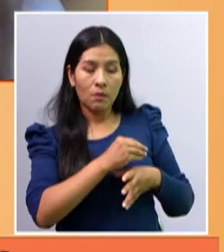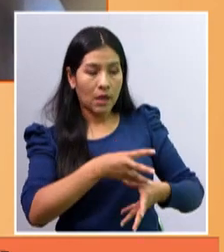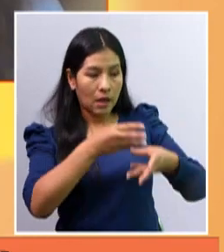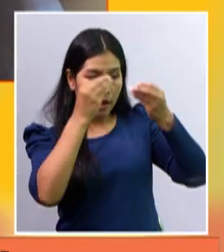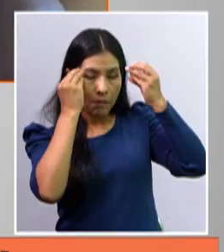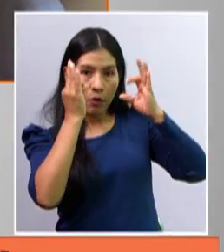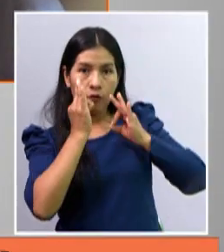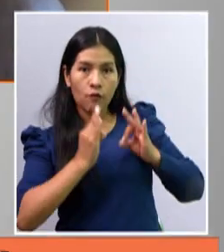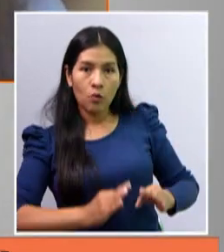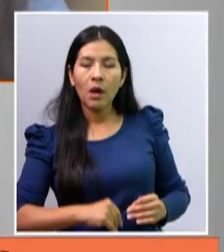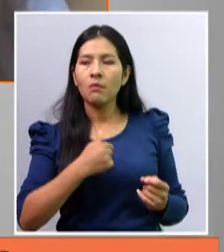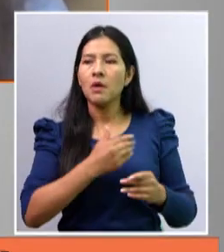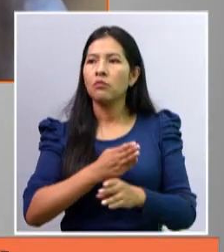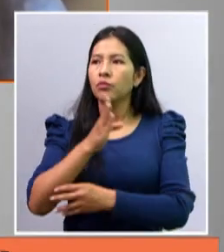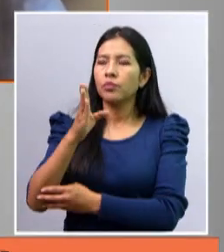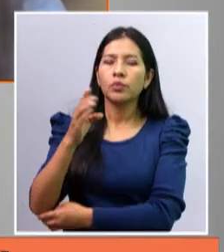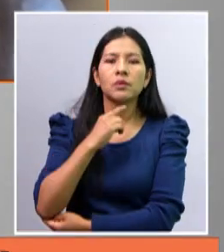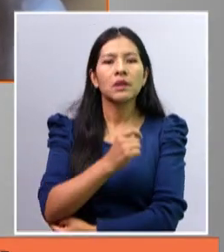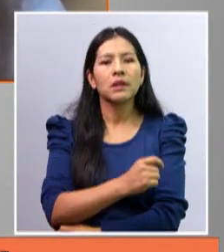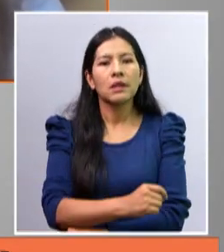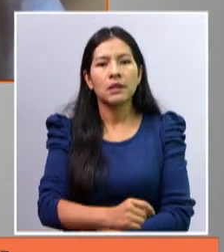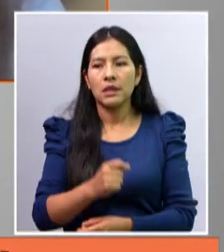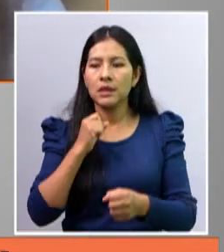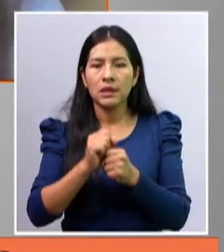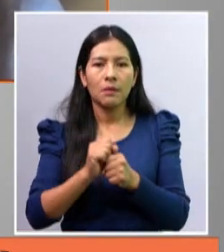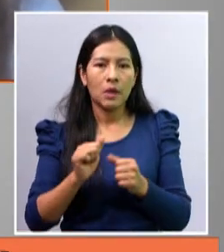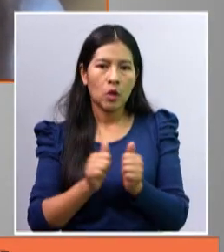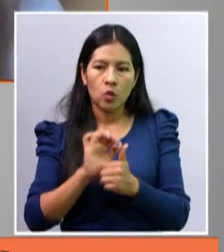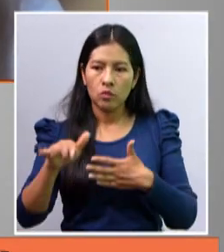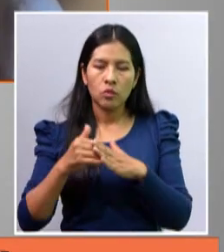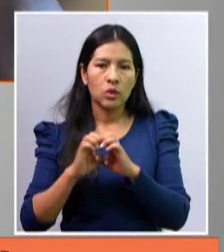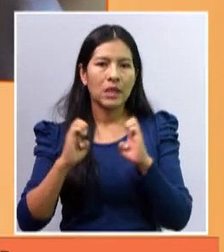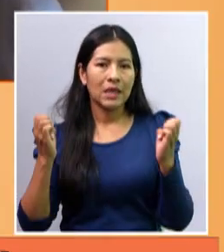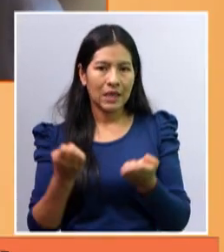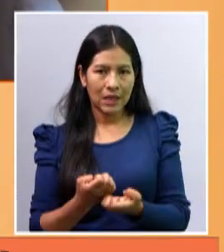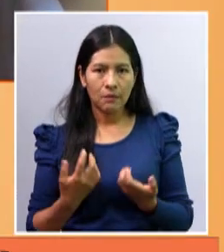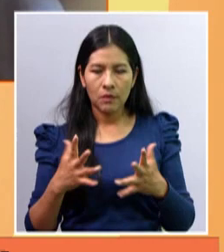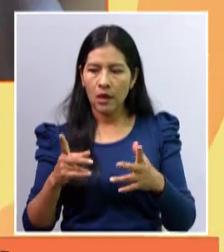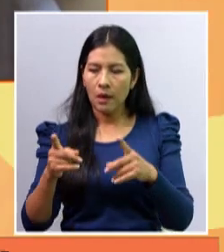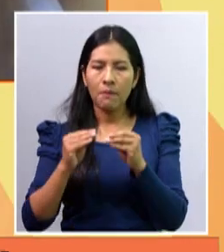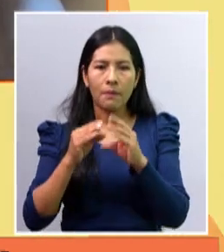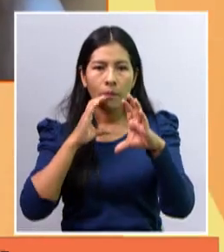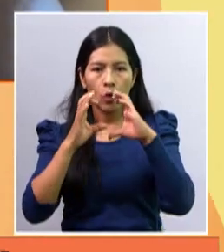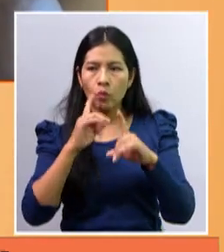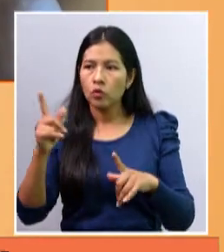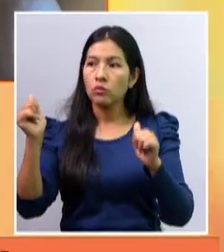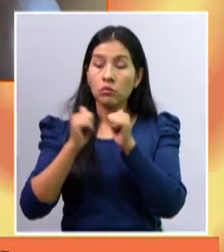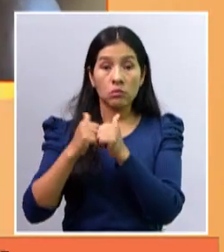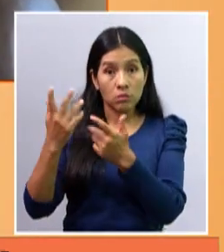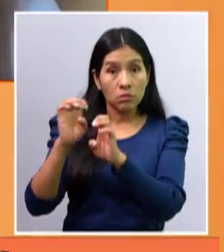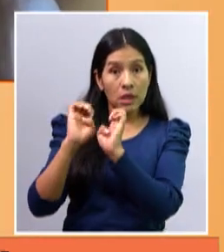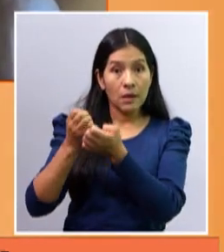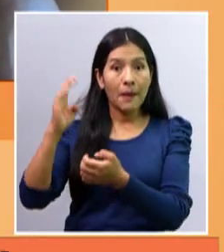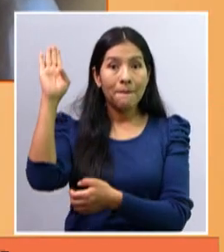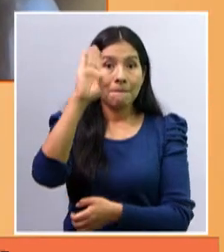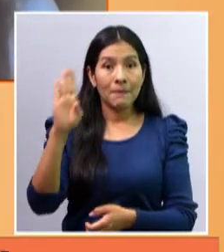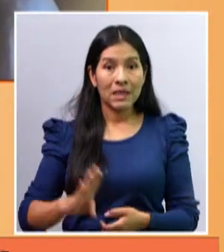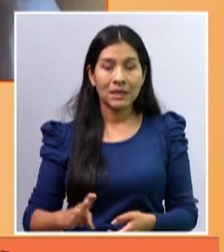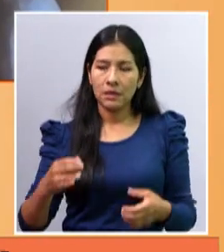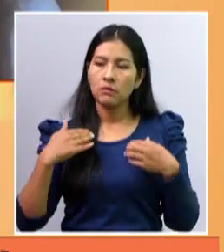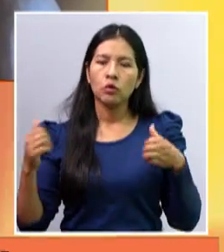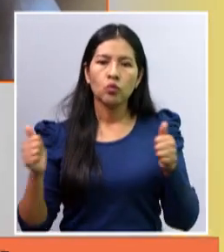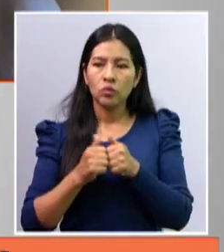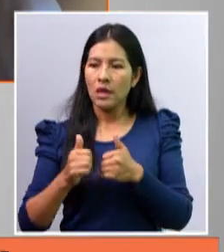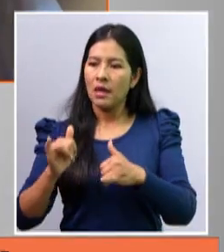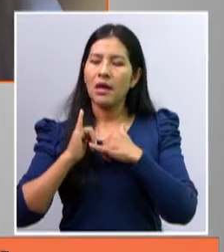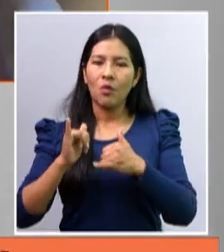esa línea trabajando también con un grupo muy querido que es el grupo de comunicación de Brasil que trabajamos pues estos temas propios